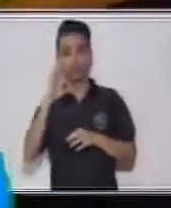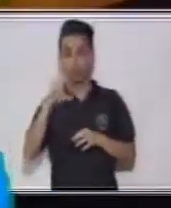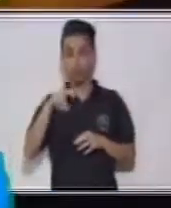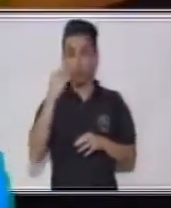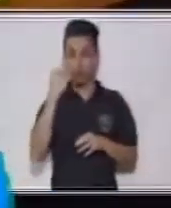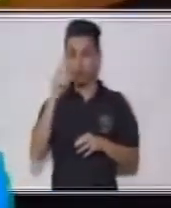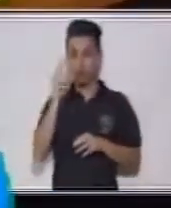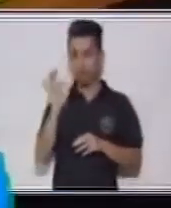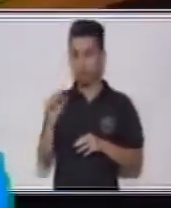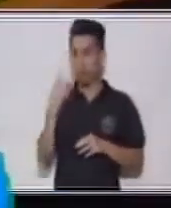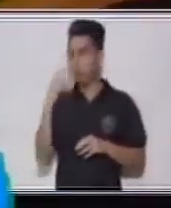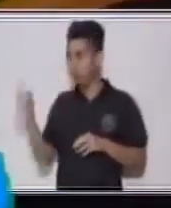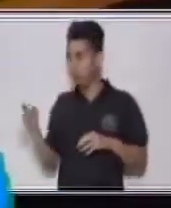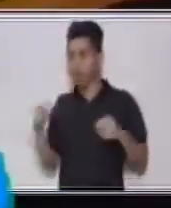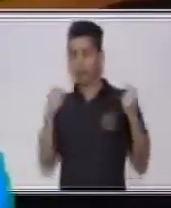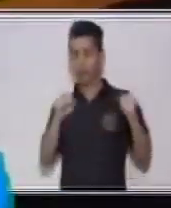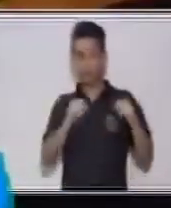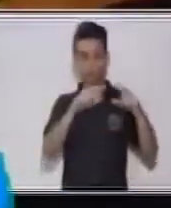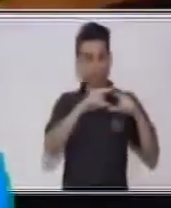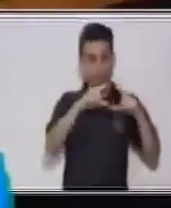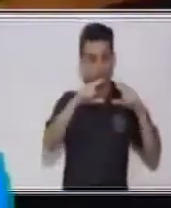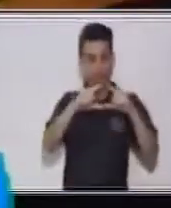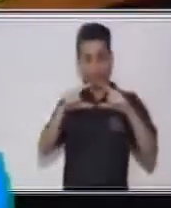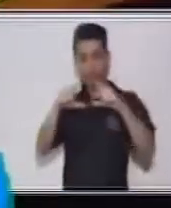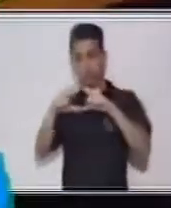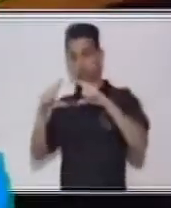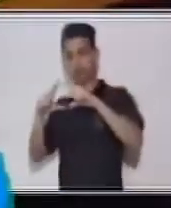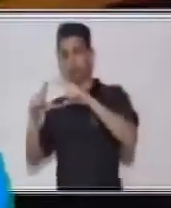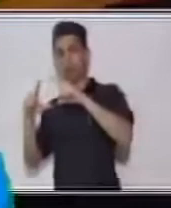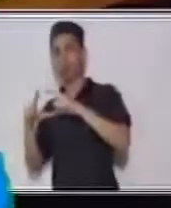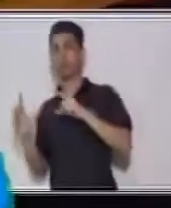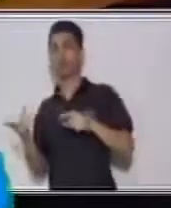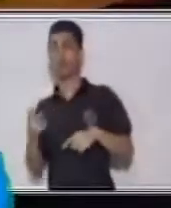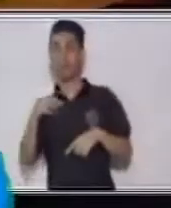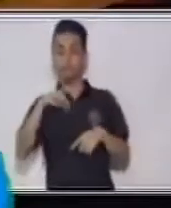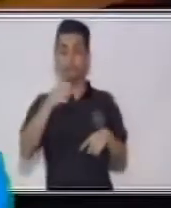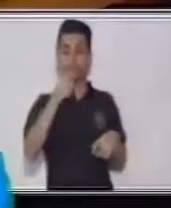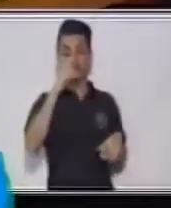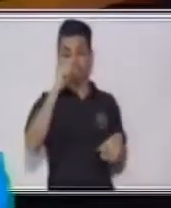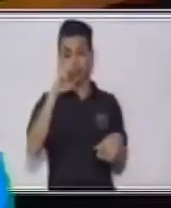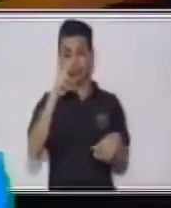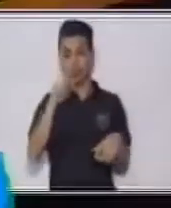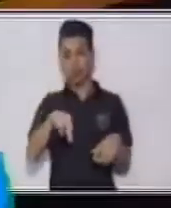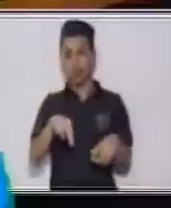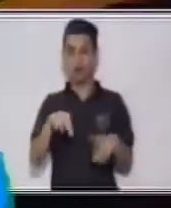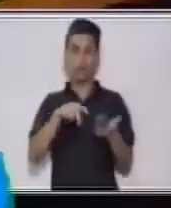pero como vamos a realizar estamos realizando un patrón vamos a trabajar